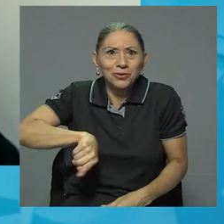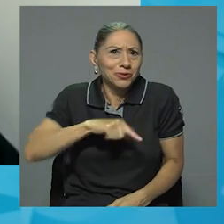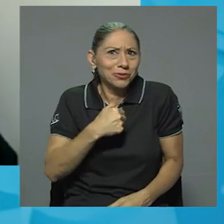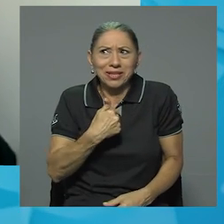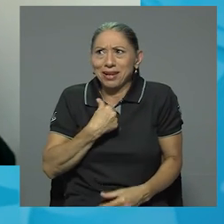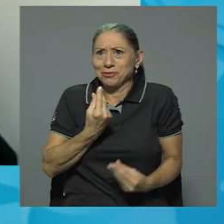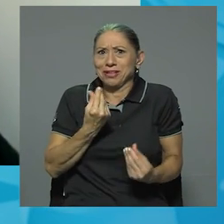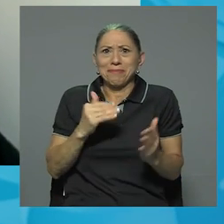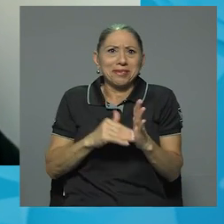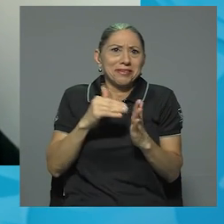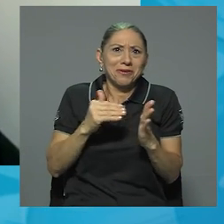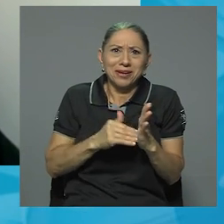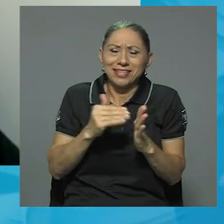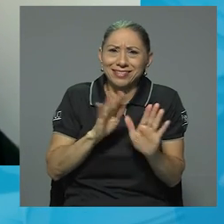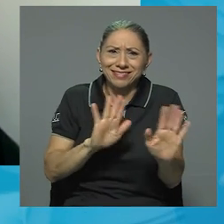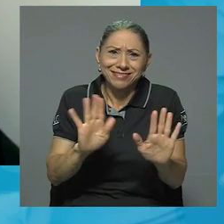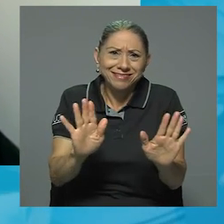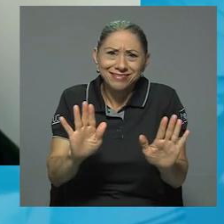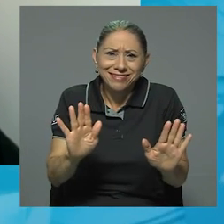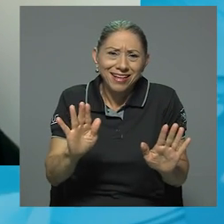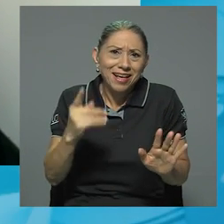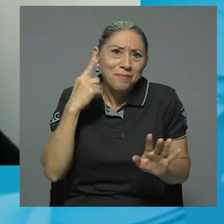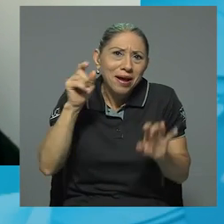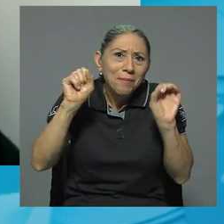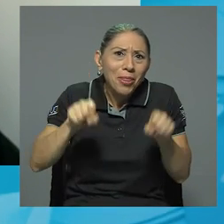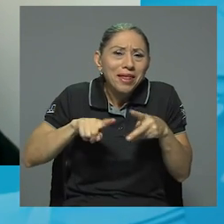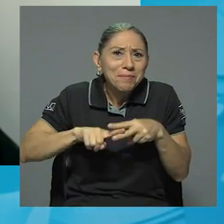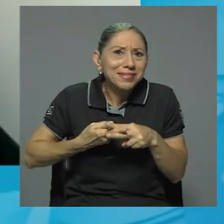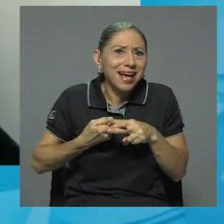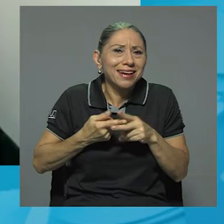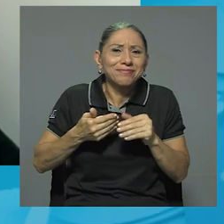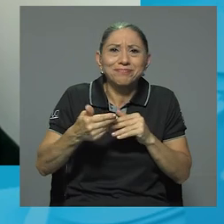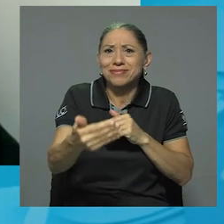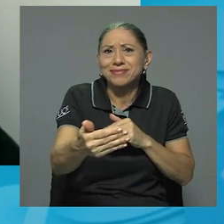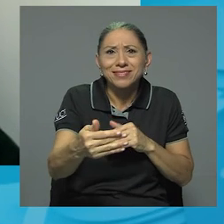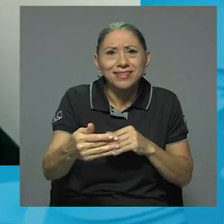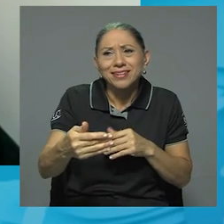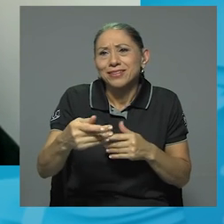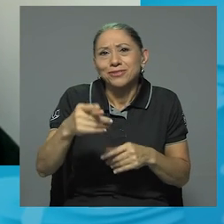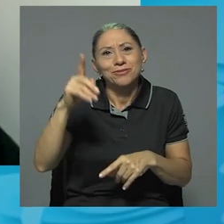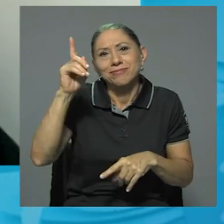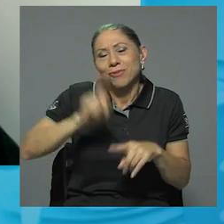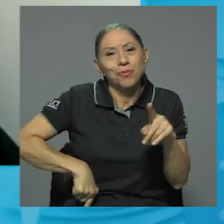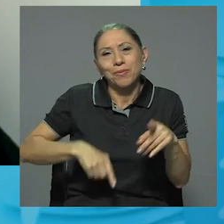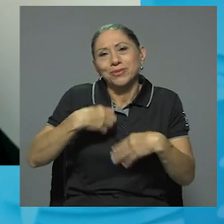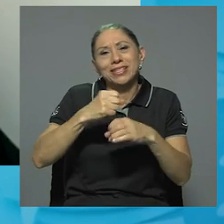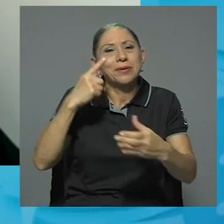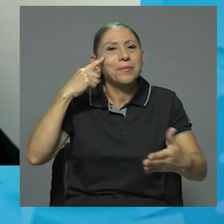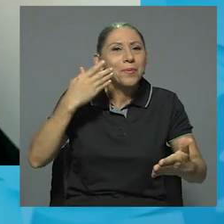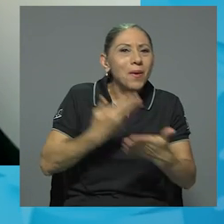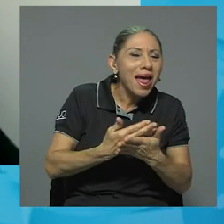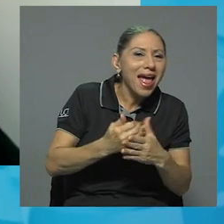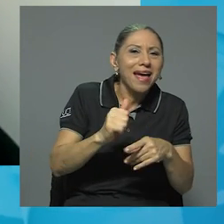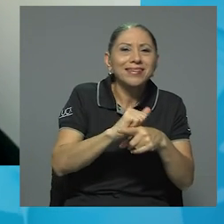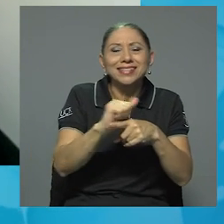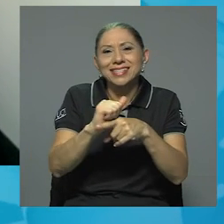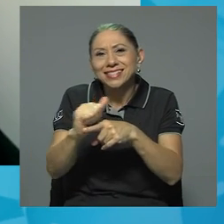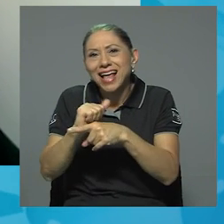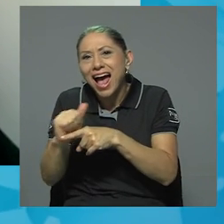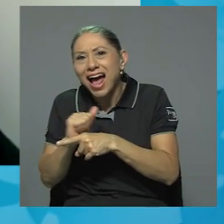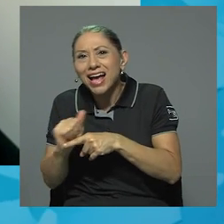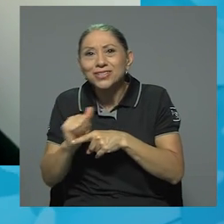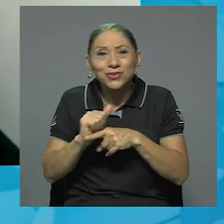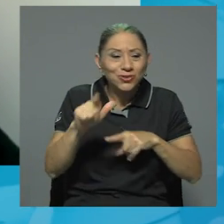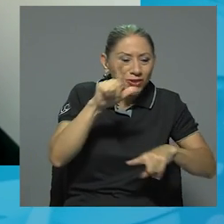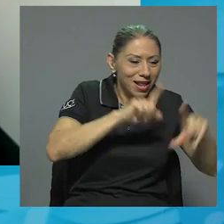de millones ni nada por el estilo, como para poder arrancar y poder hacer todos los pruebas y ensayos in